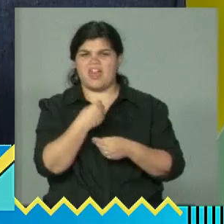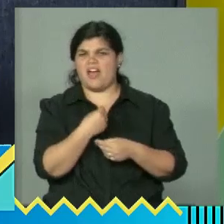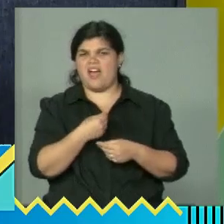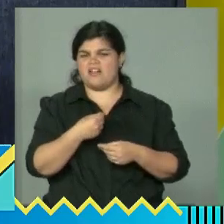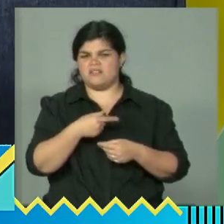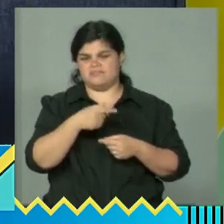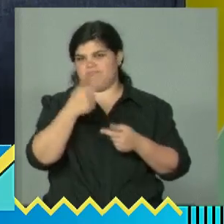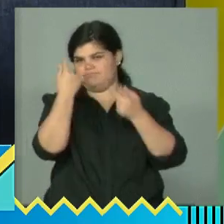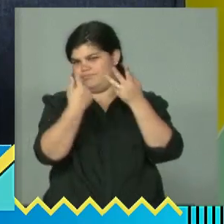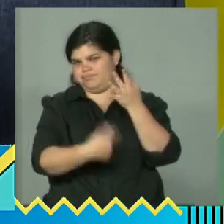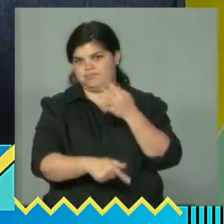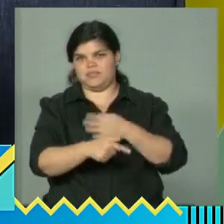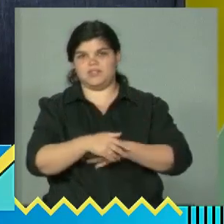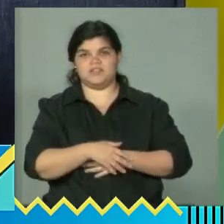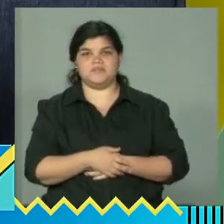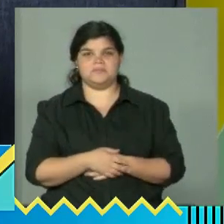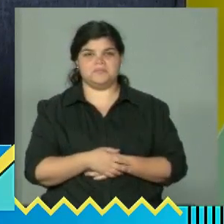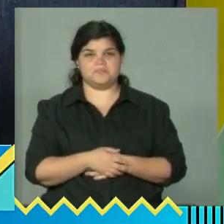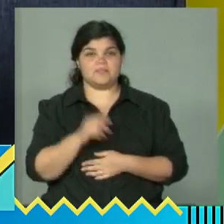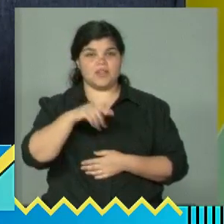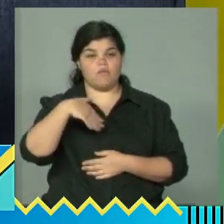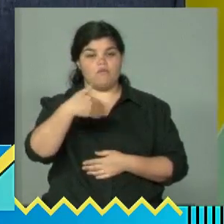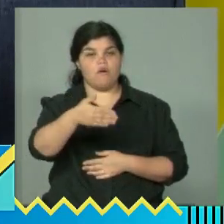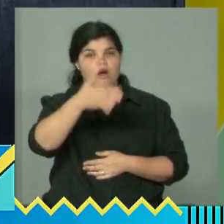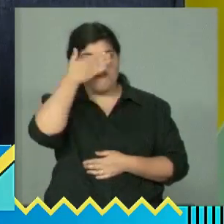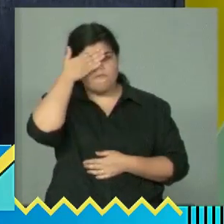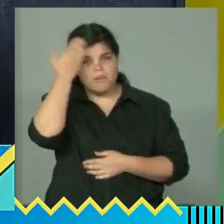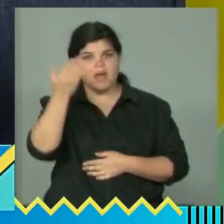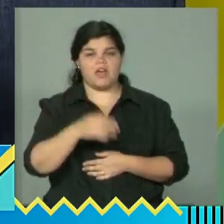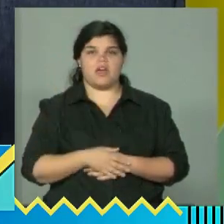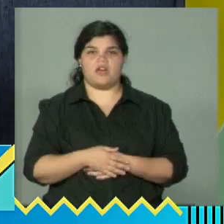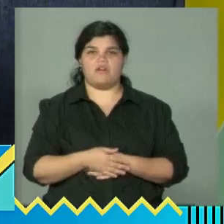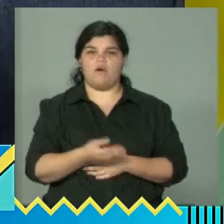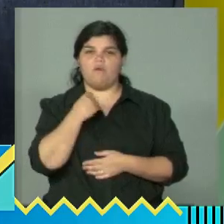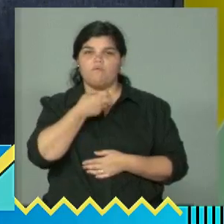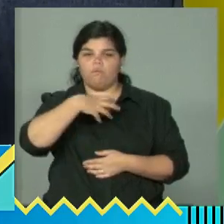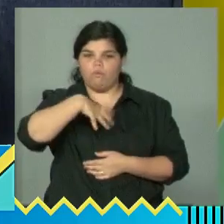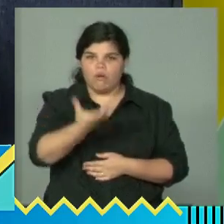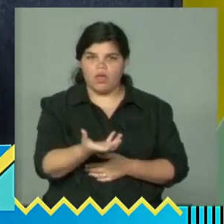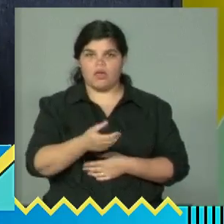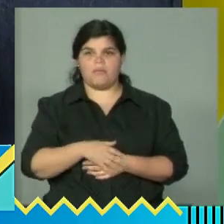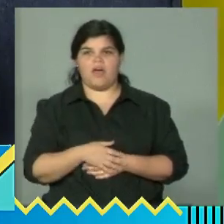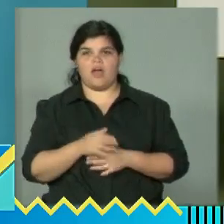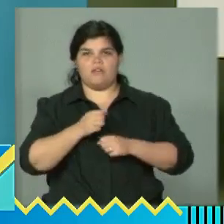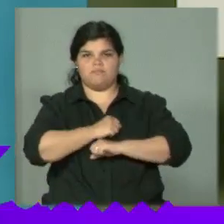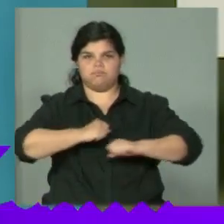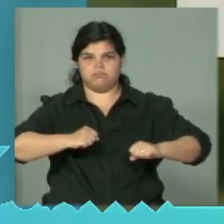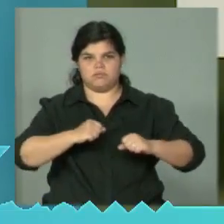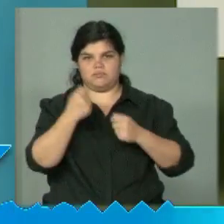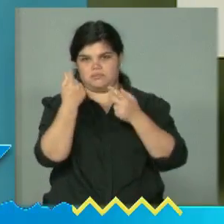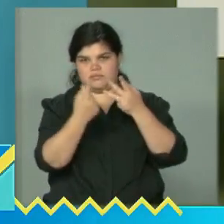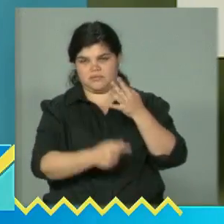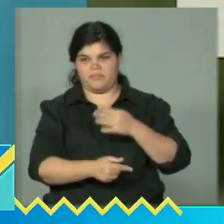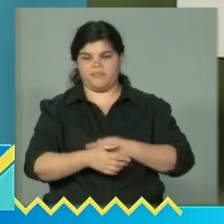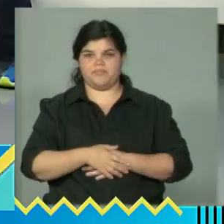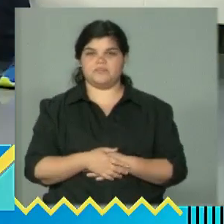eso lleva a unas enfermedades, la bulímica, la anorexia, la obesidad. Bien, y en función